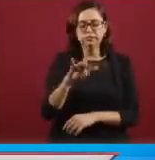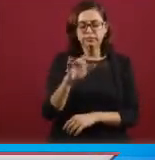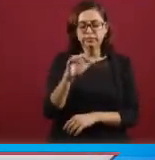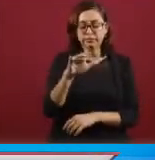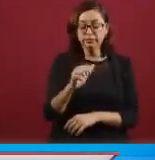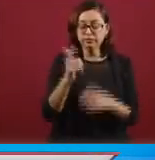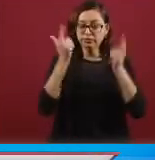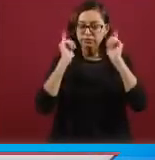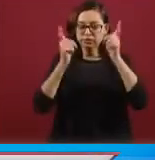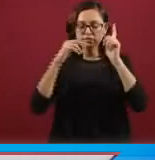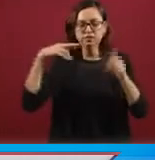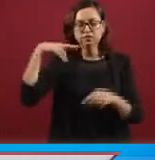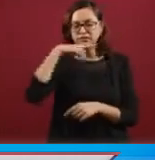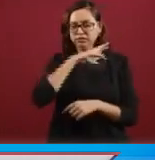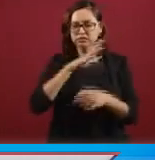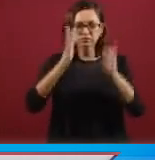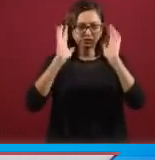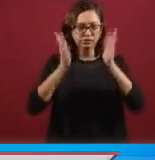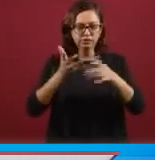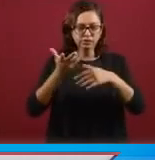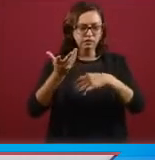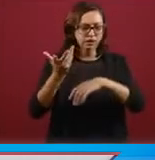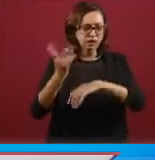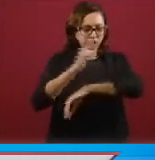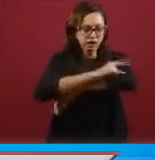pronto ya se